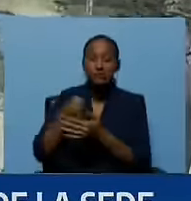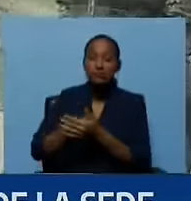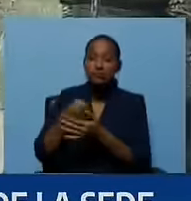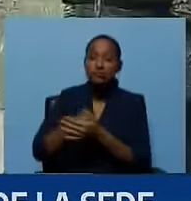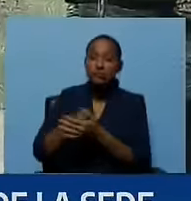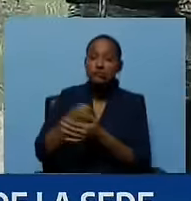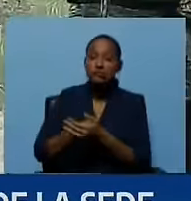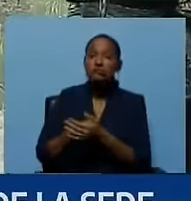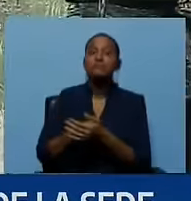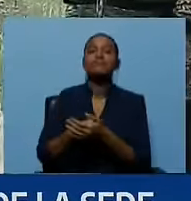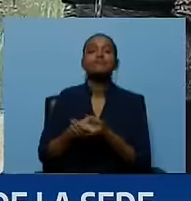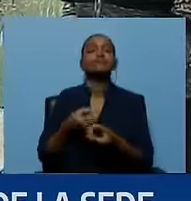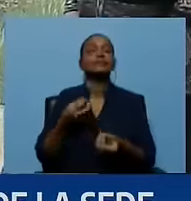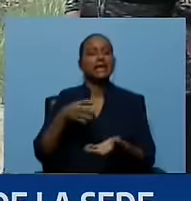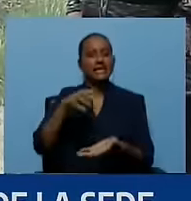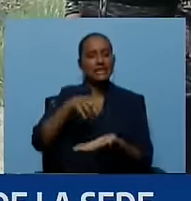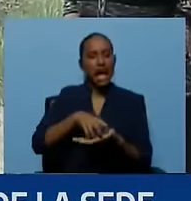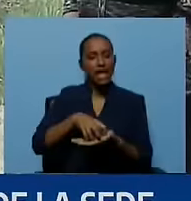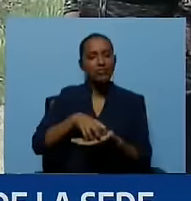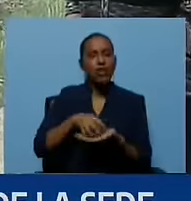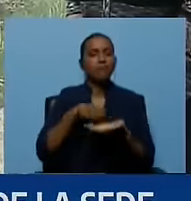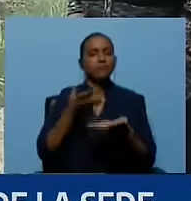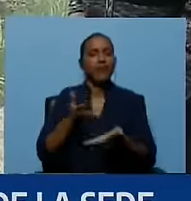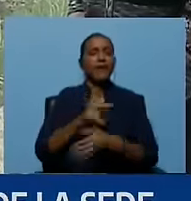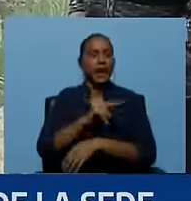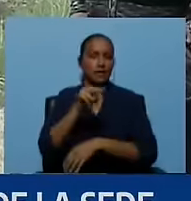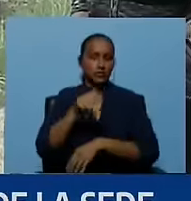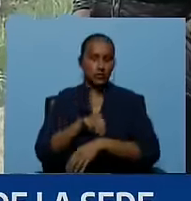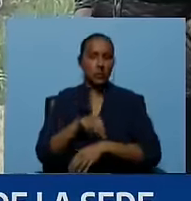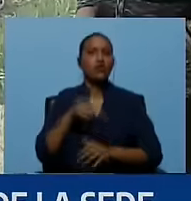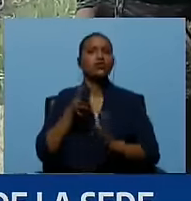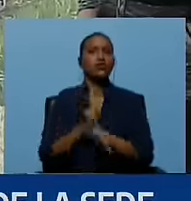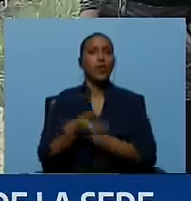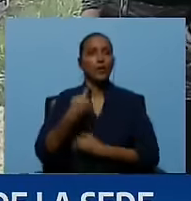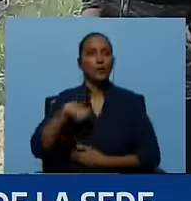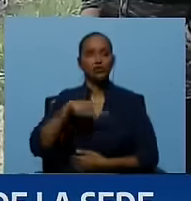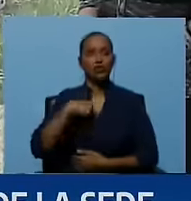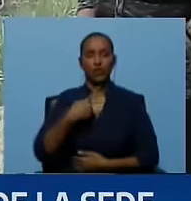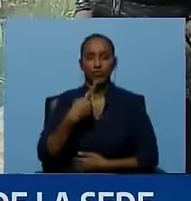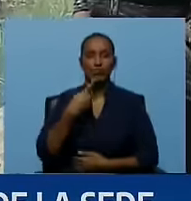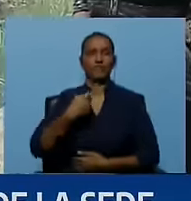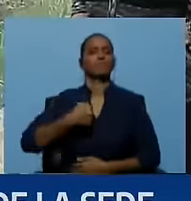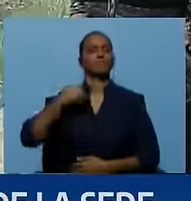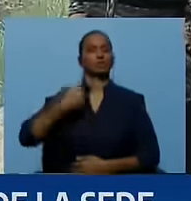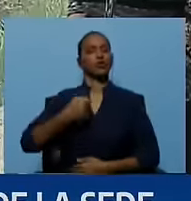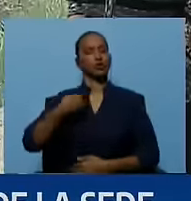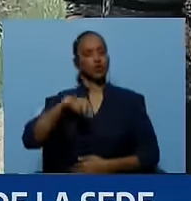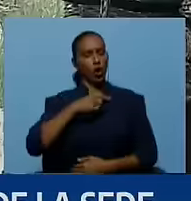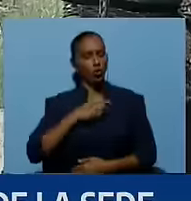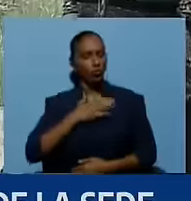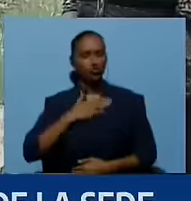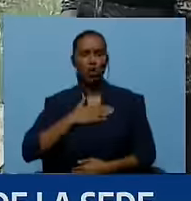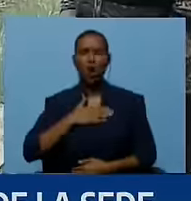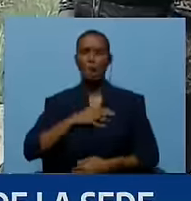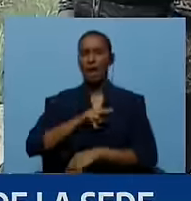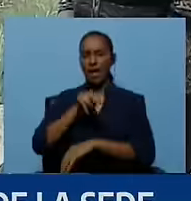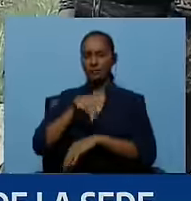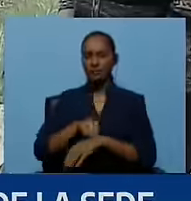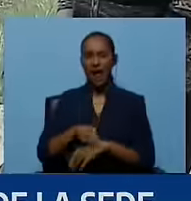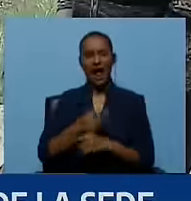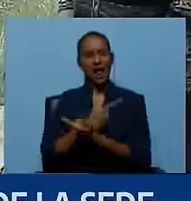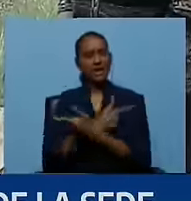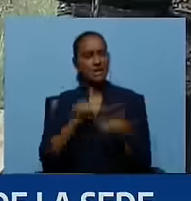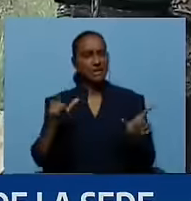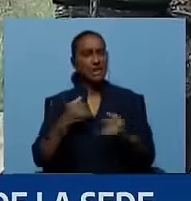nacional, para marcar la pauta y decir somos nación libre, independiente y soberana, y vaya que costó.